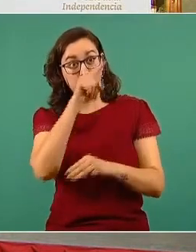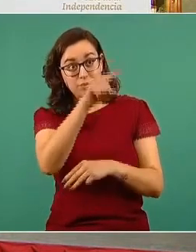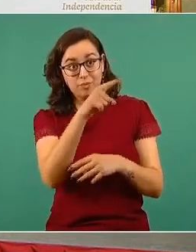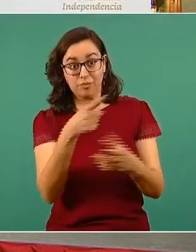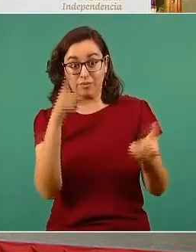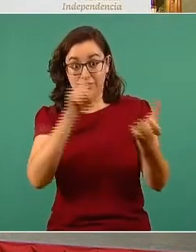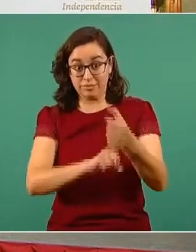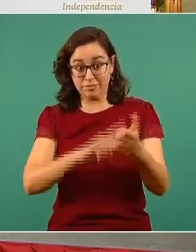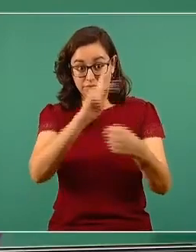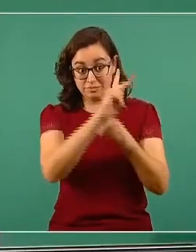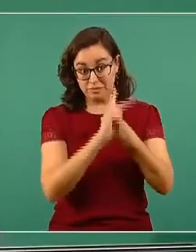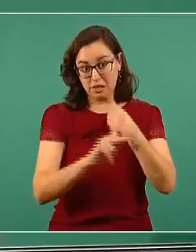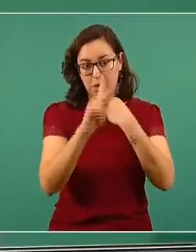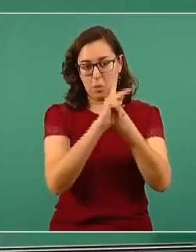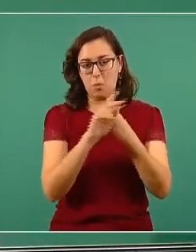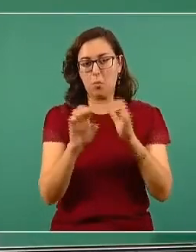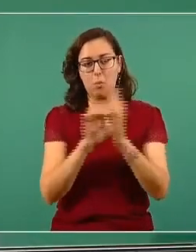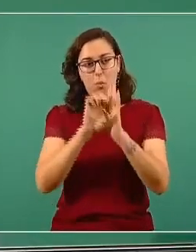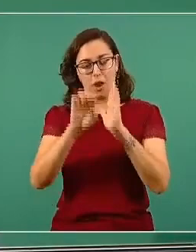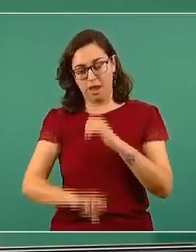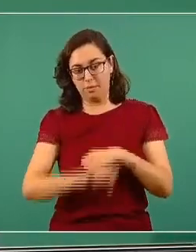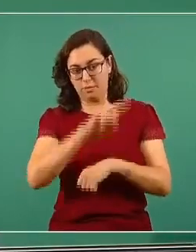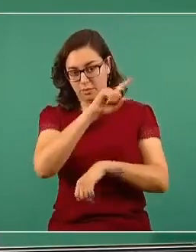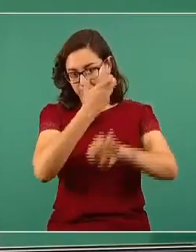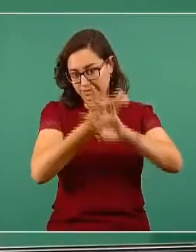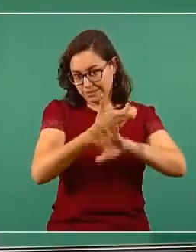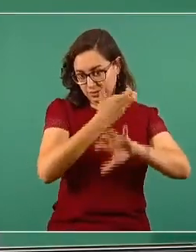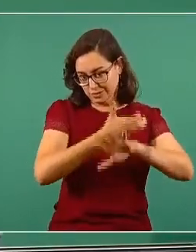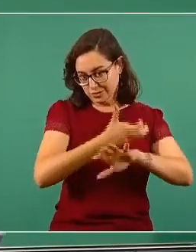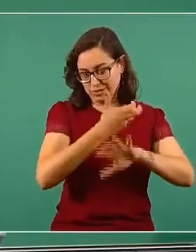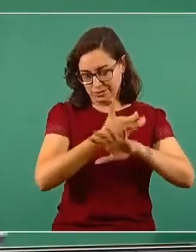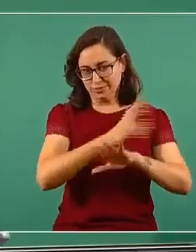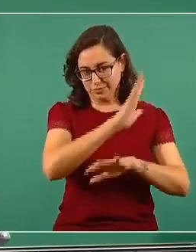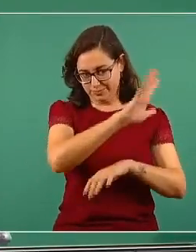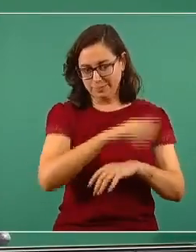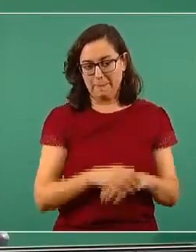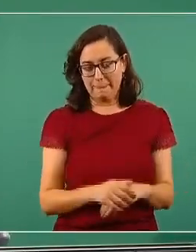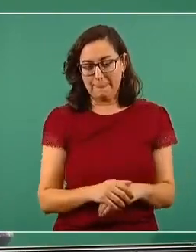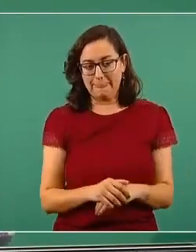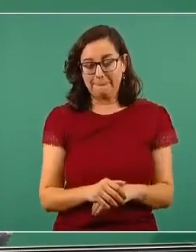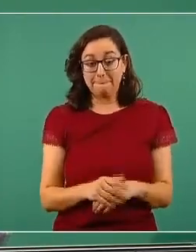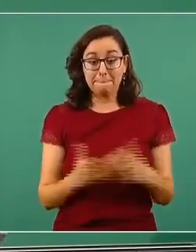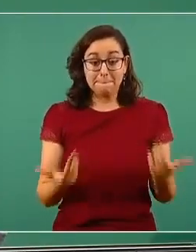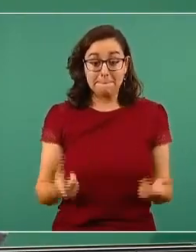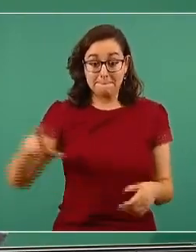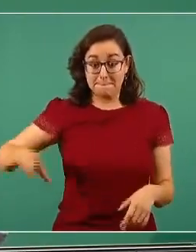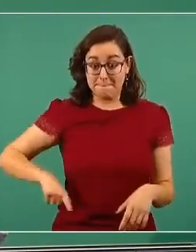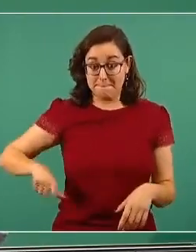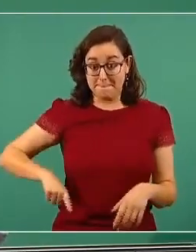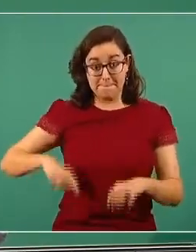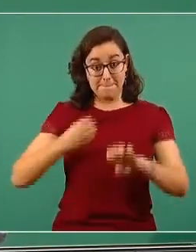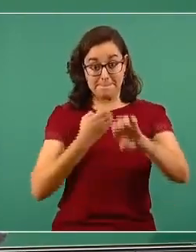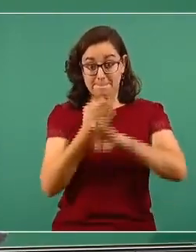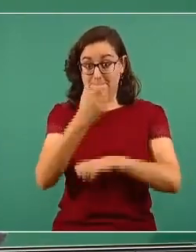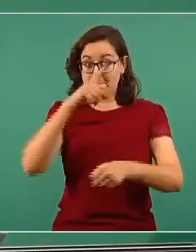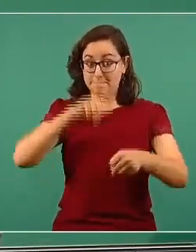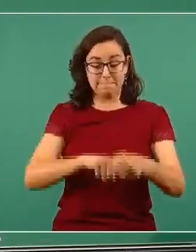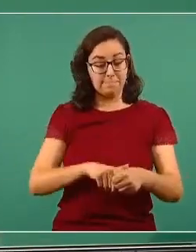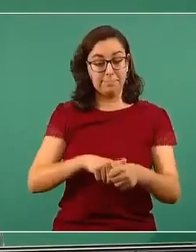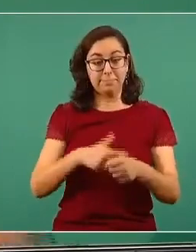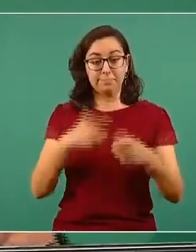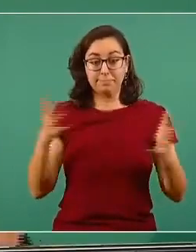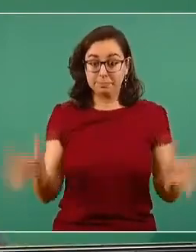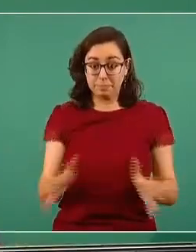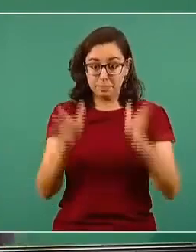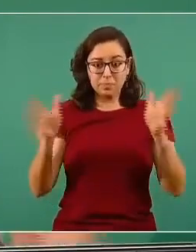país, pensemos por ejemplo en nuestros vecinos en Estados Unidos, hay gobiernos estatales que están empujando